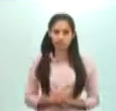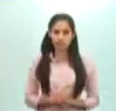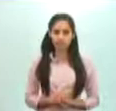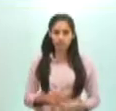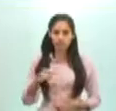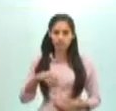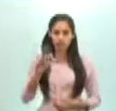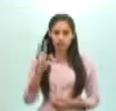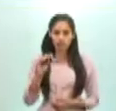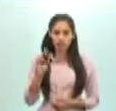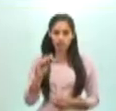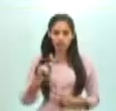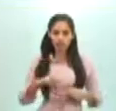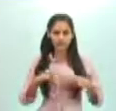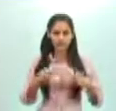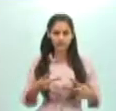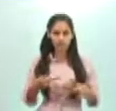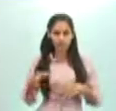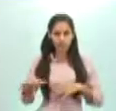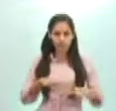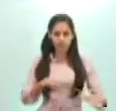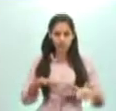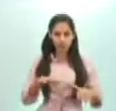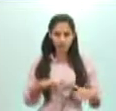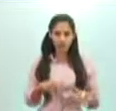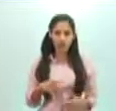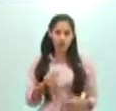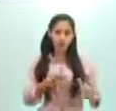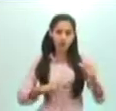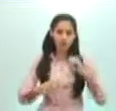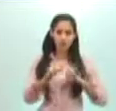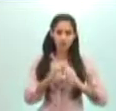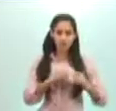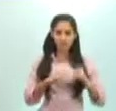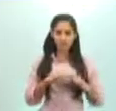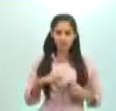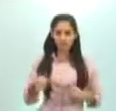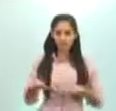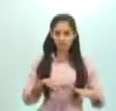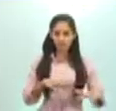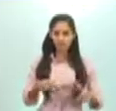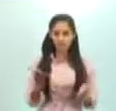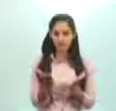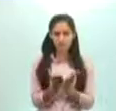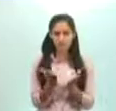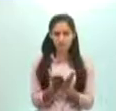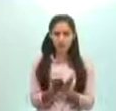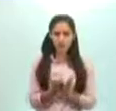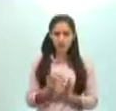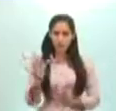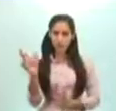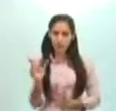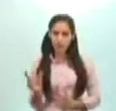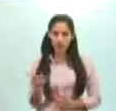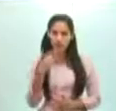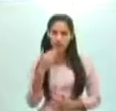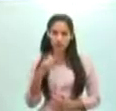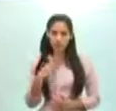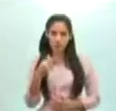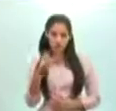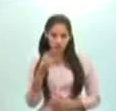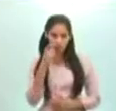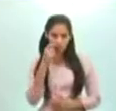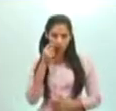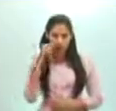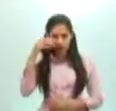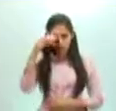Estamos hablando, reiteramos, del movimiento romántico. De este movimiento estudiaron poetas como el cubano José María Heredia, con